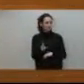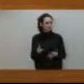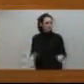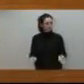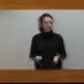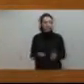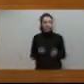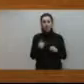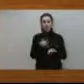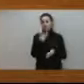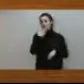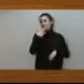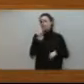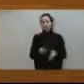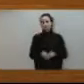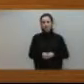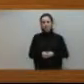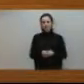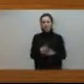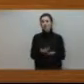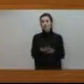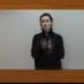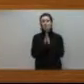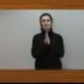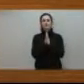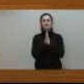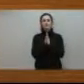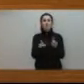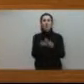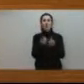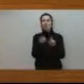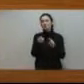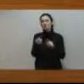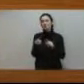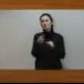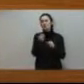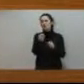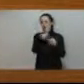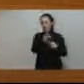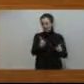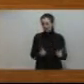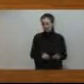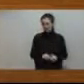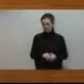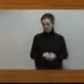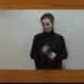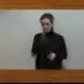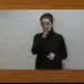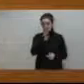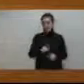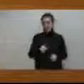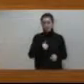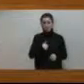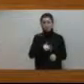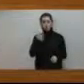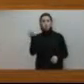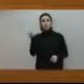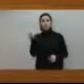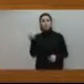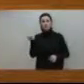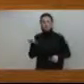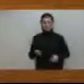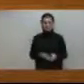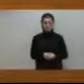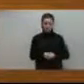simplemente de risa, ¿no? Entonces, le pediría, por favor, casi que esa parte me la obvie y no me lo diga, porque me puedo llegar a incluso a enojar,